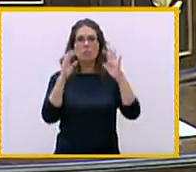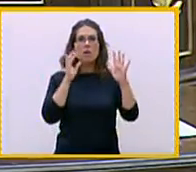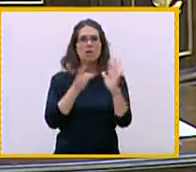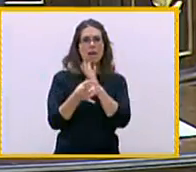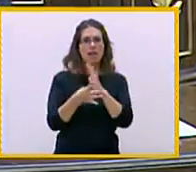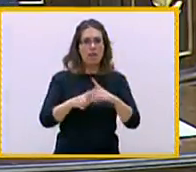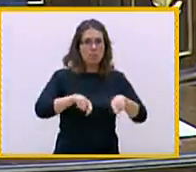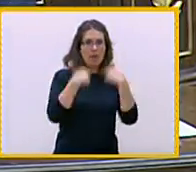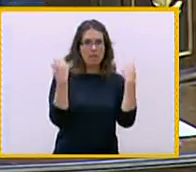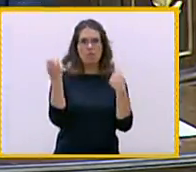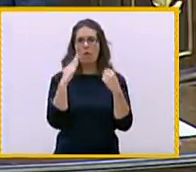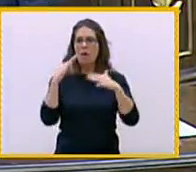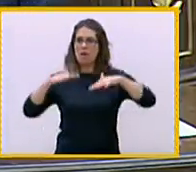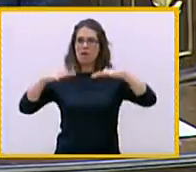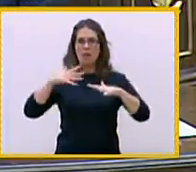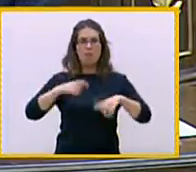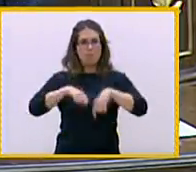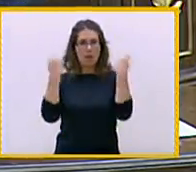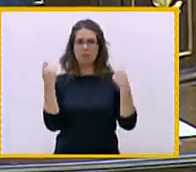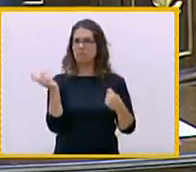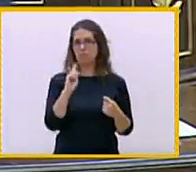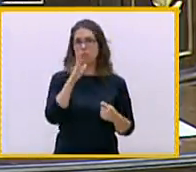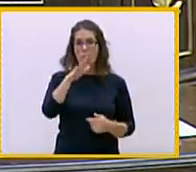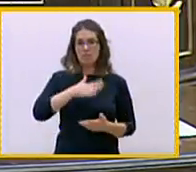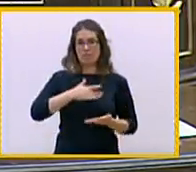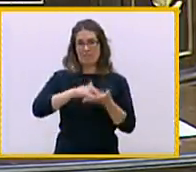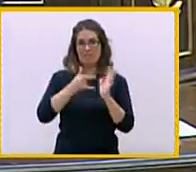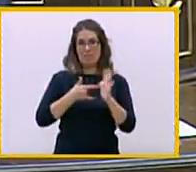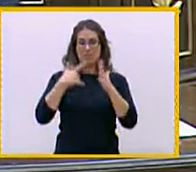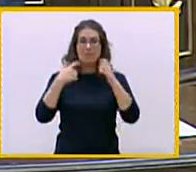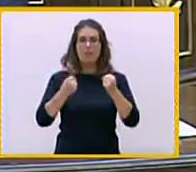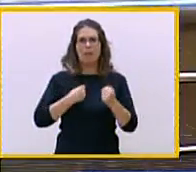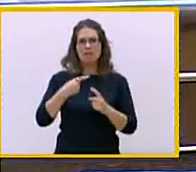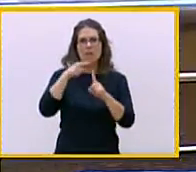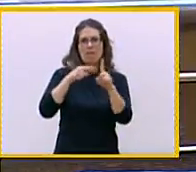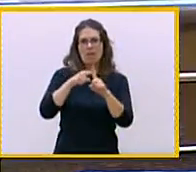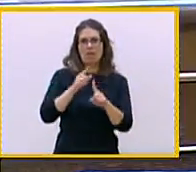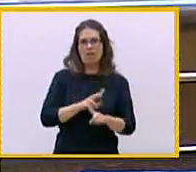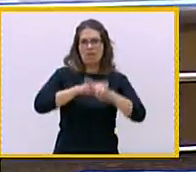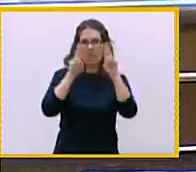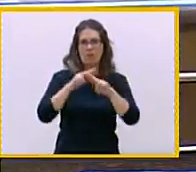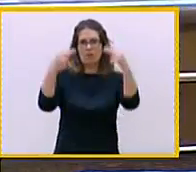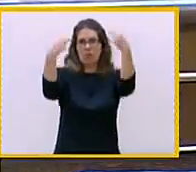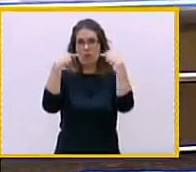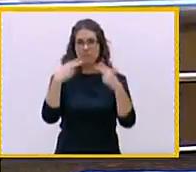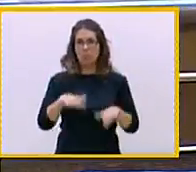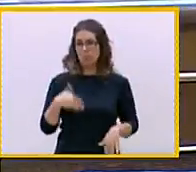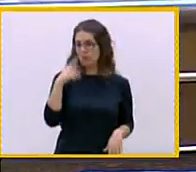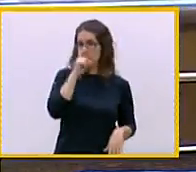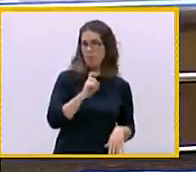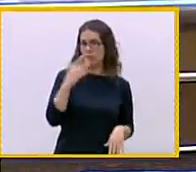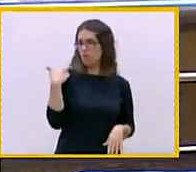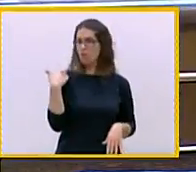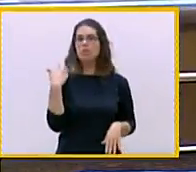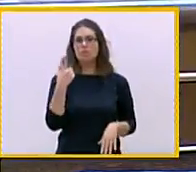de un sistema que es referencia internacional. En este último año, el Gobierno ha desarrollado los acuerdos